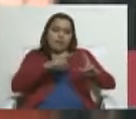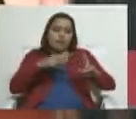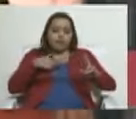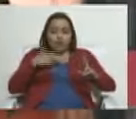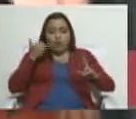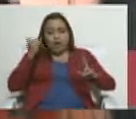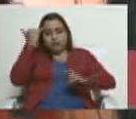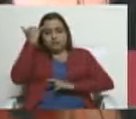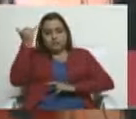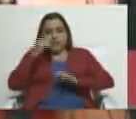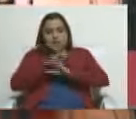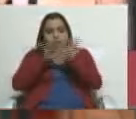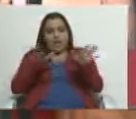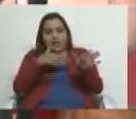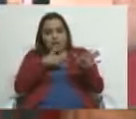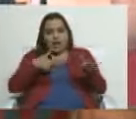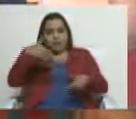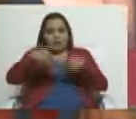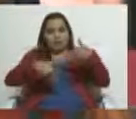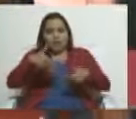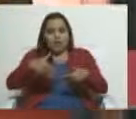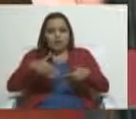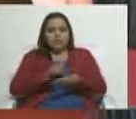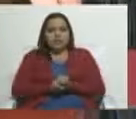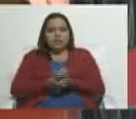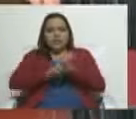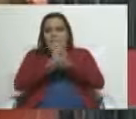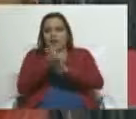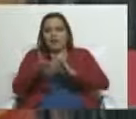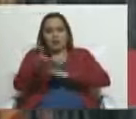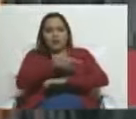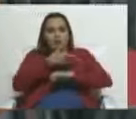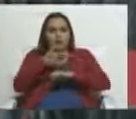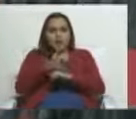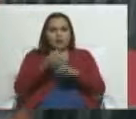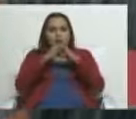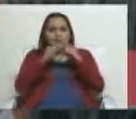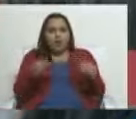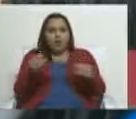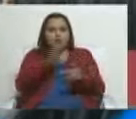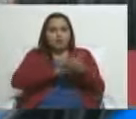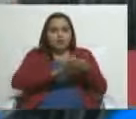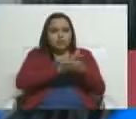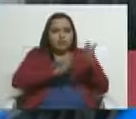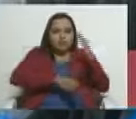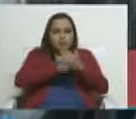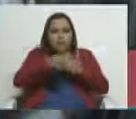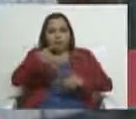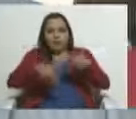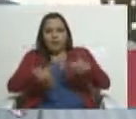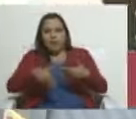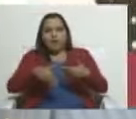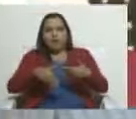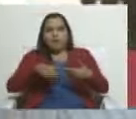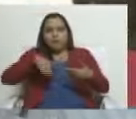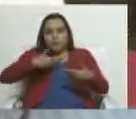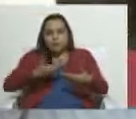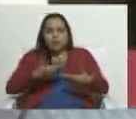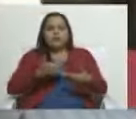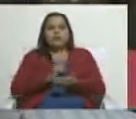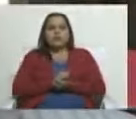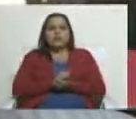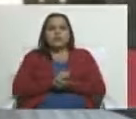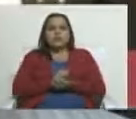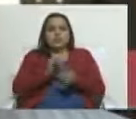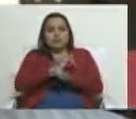sinceridad con querer votar y querer salir de este gobierno, y que en la medida en que todos salgamos a votar, podemos evitar que esta agonía de